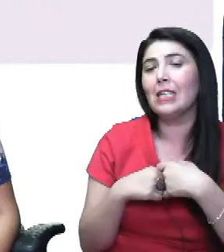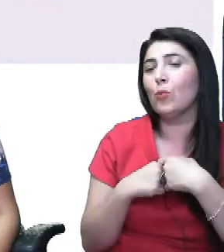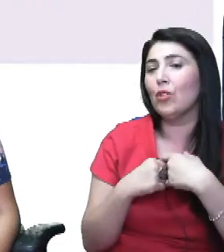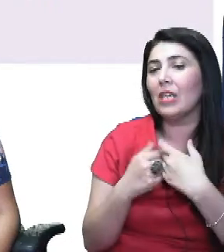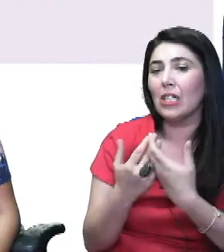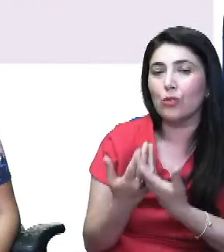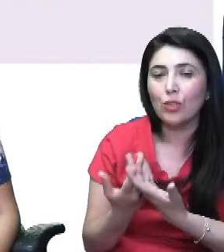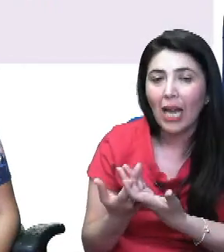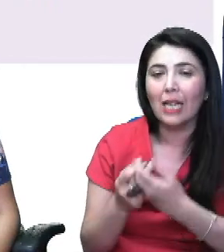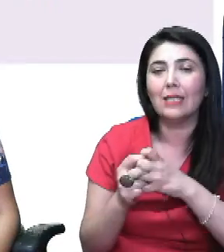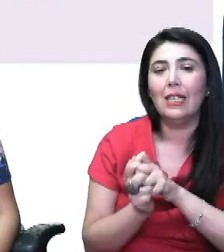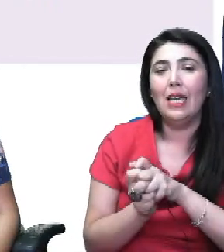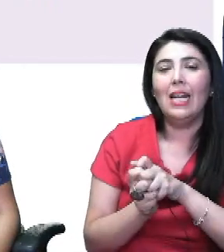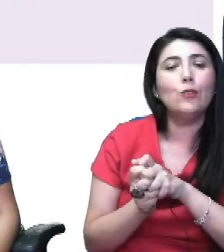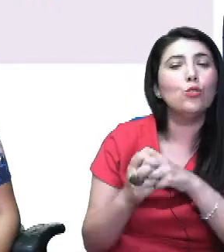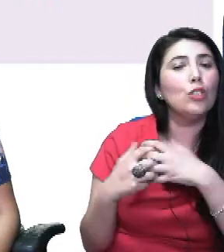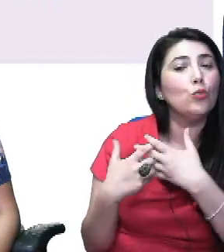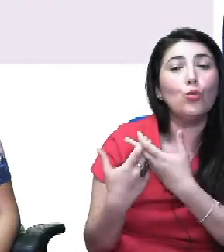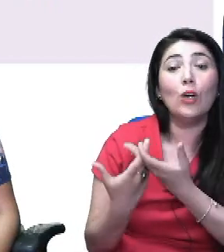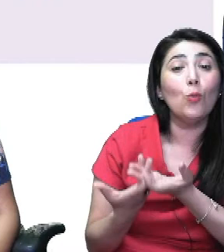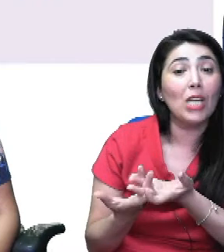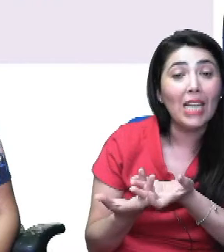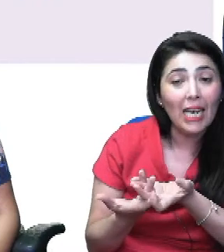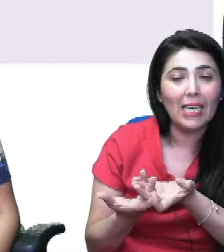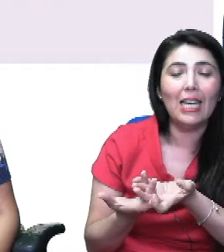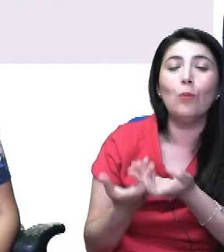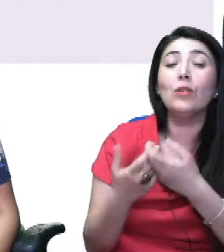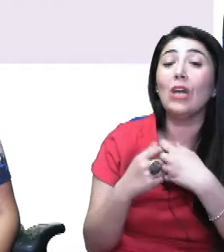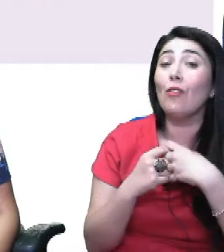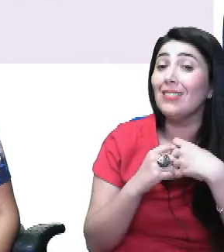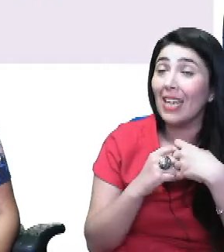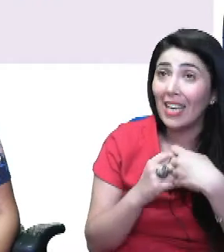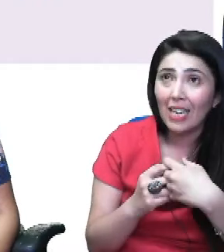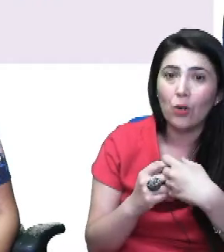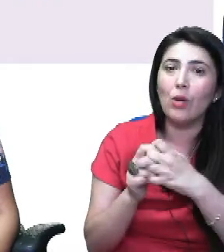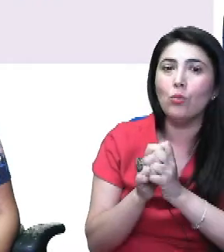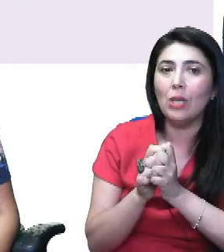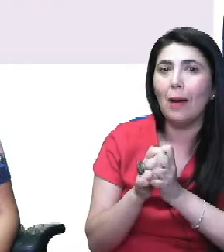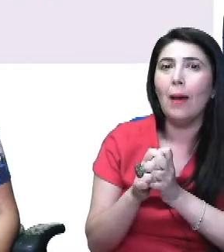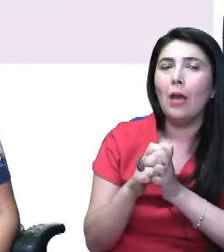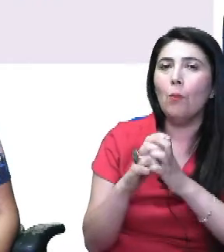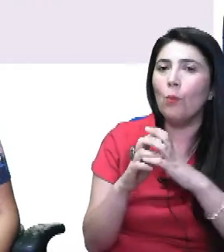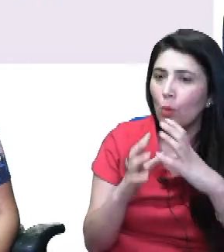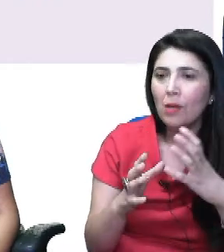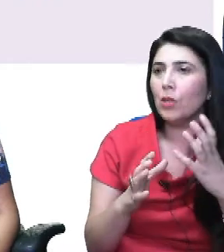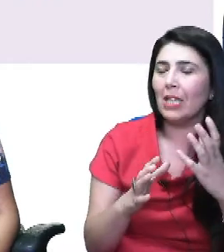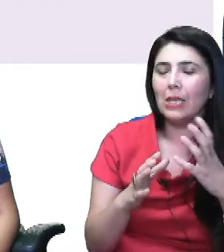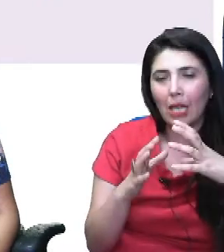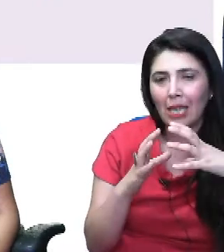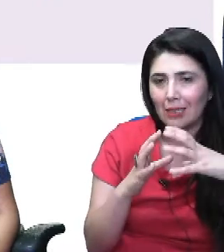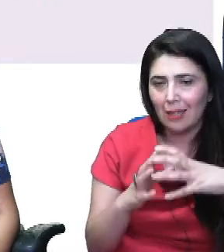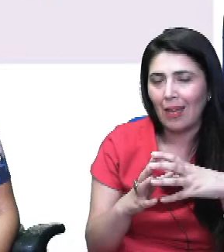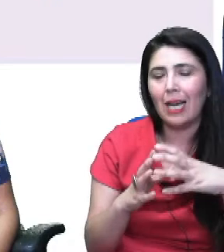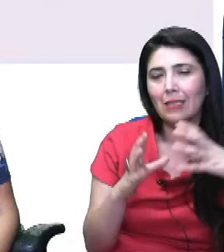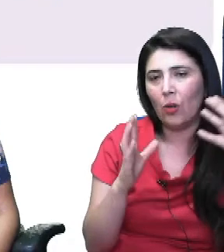familiar, la interrupción de redes sociales, la destrucción de estructuras comunitarias, el aumento de la violencia de género, que es un tema muy importante